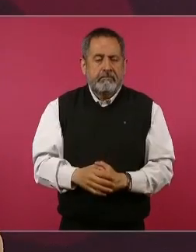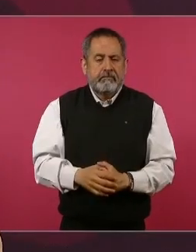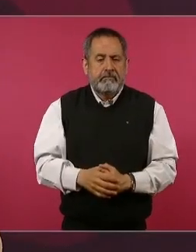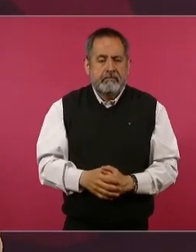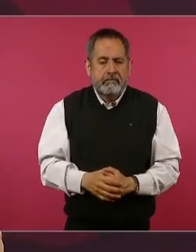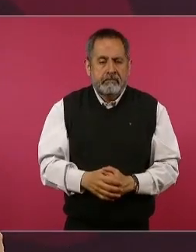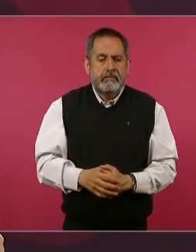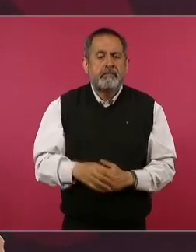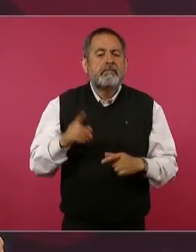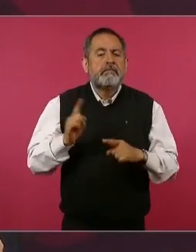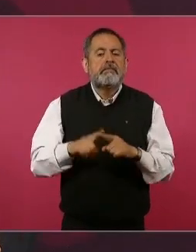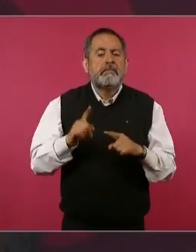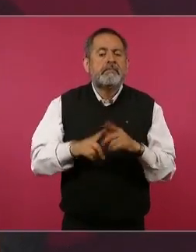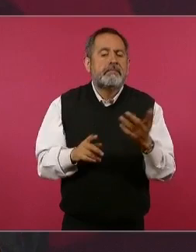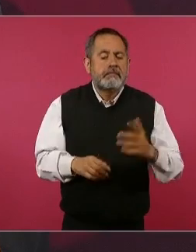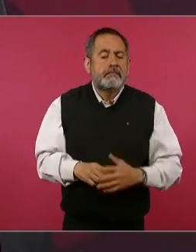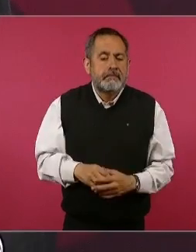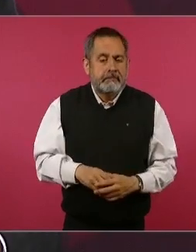Tienen que